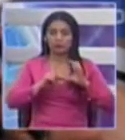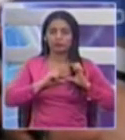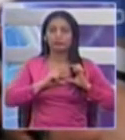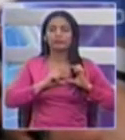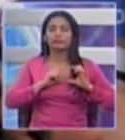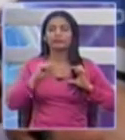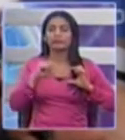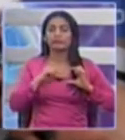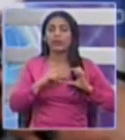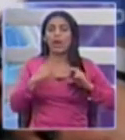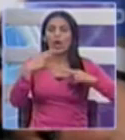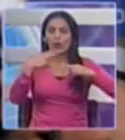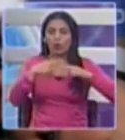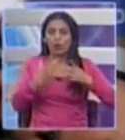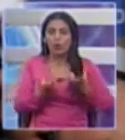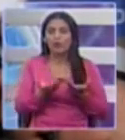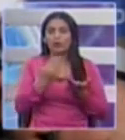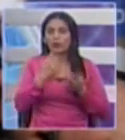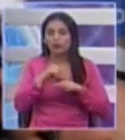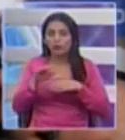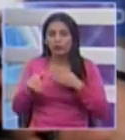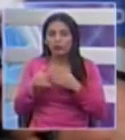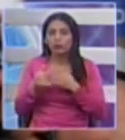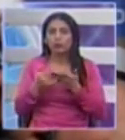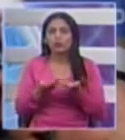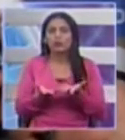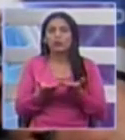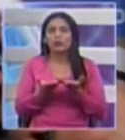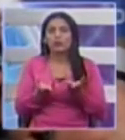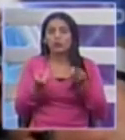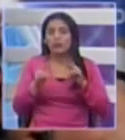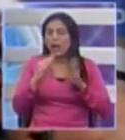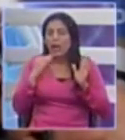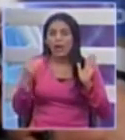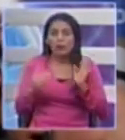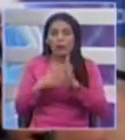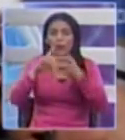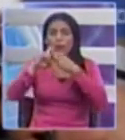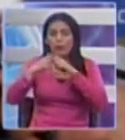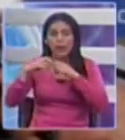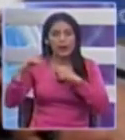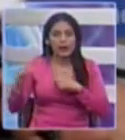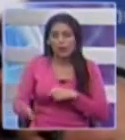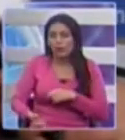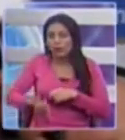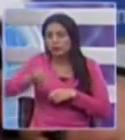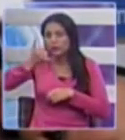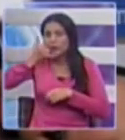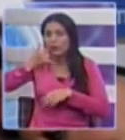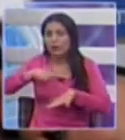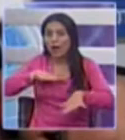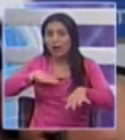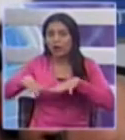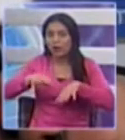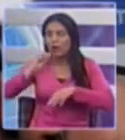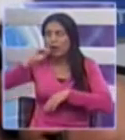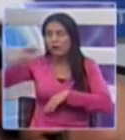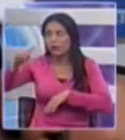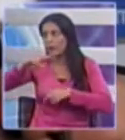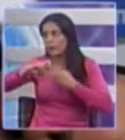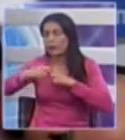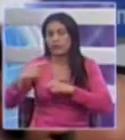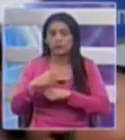van a acreditar a nosotros a comunicar directamente al coordinador que sería el del consejo nacional y de forma inmediata solventar el problema